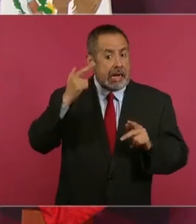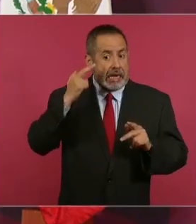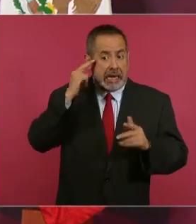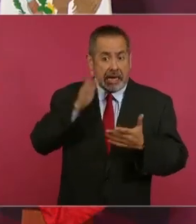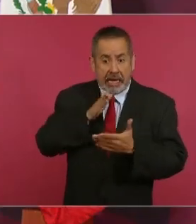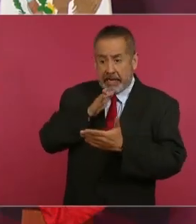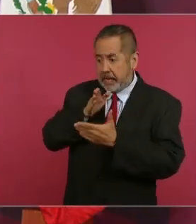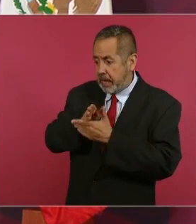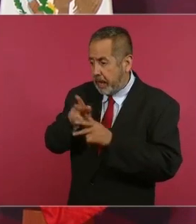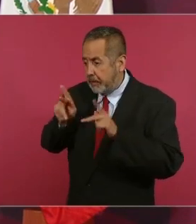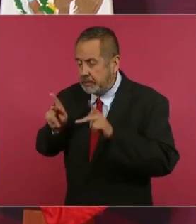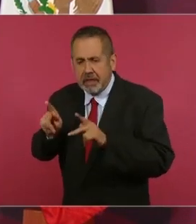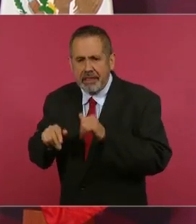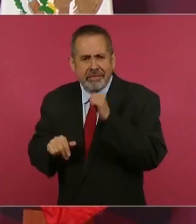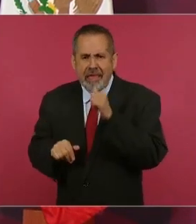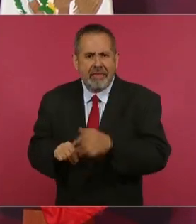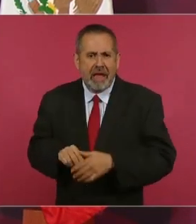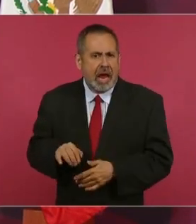visitó ningún monarca.